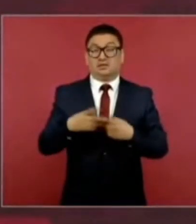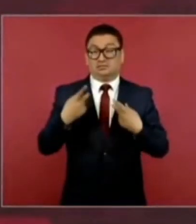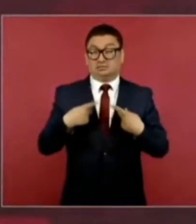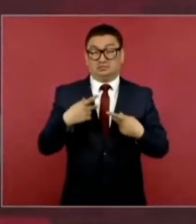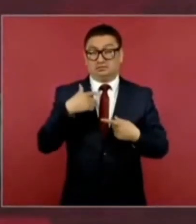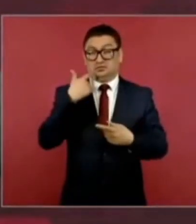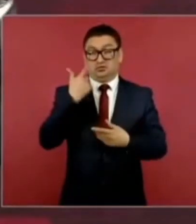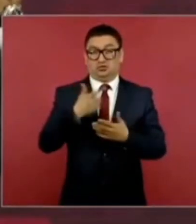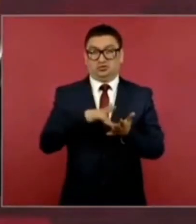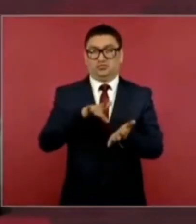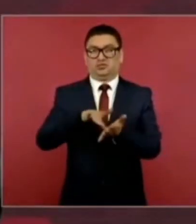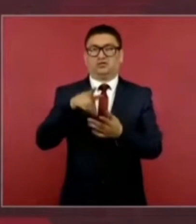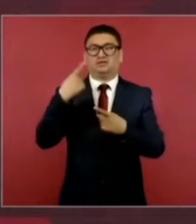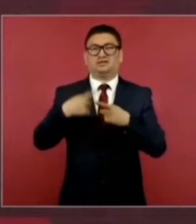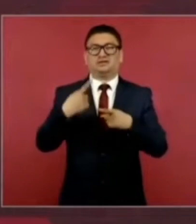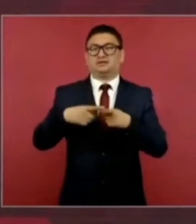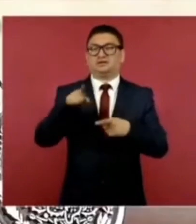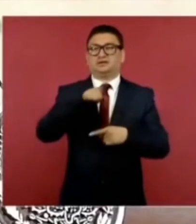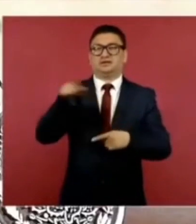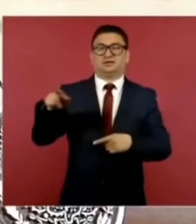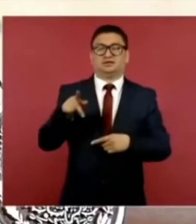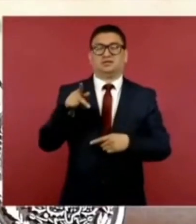aportar, los del Poder Judicial,